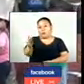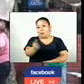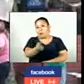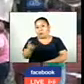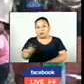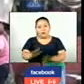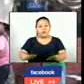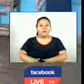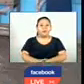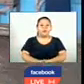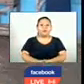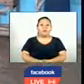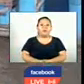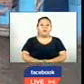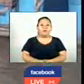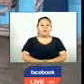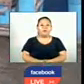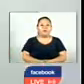COVID-19.